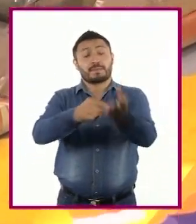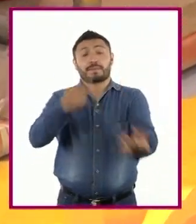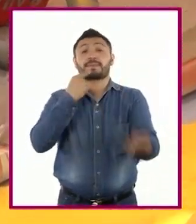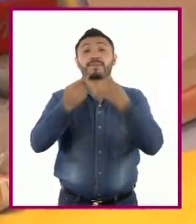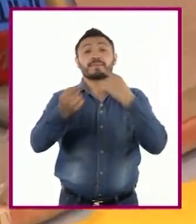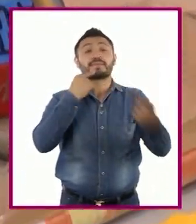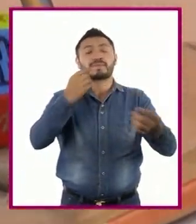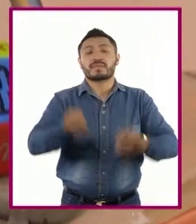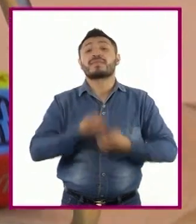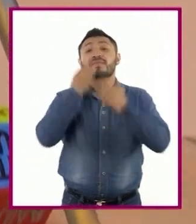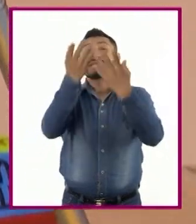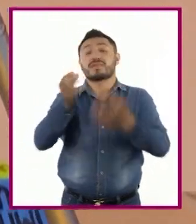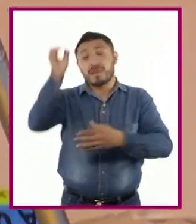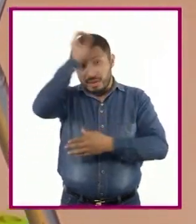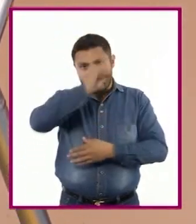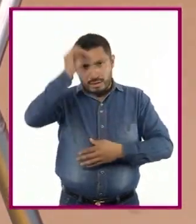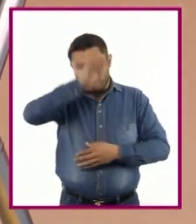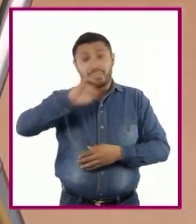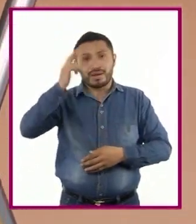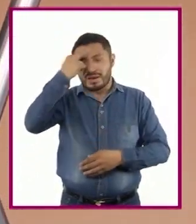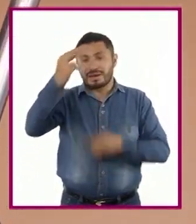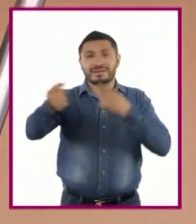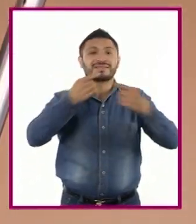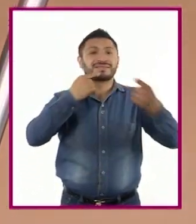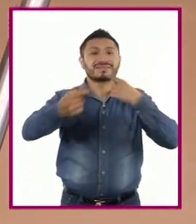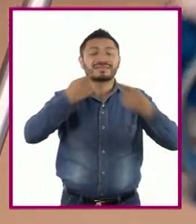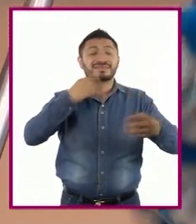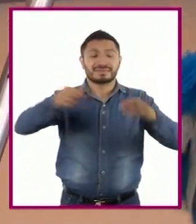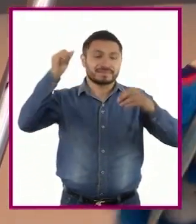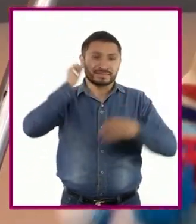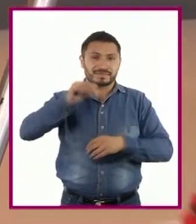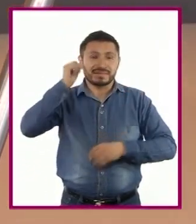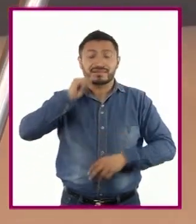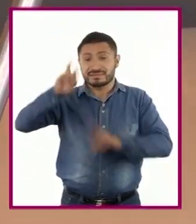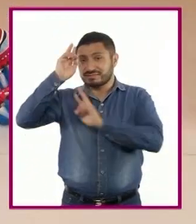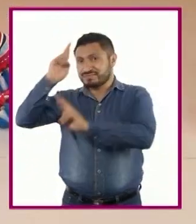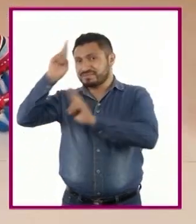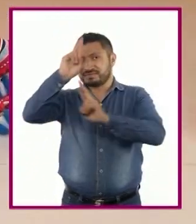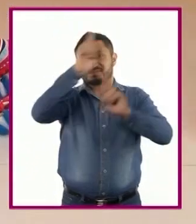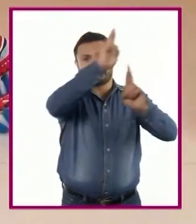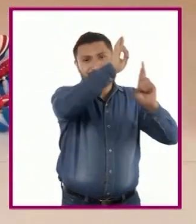exprese su opinión. No olviden debatir siempre desde el respeto.